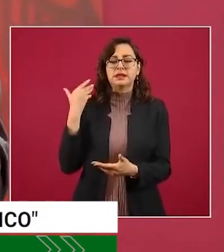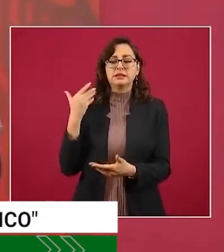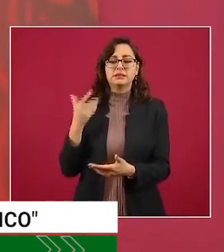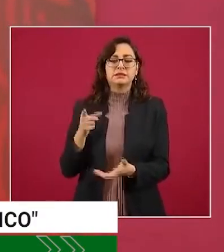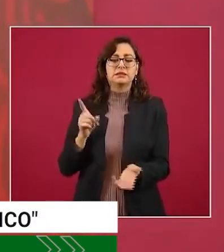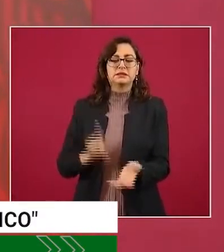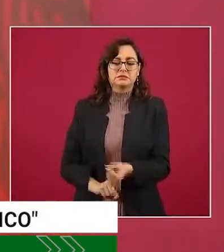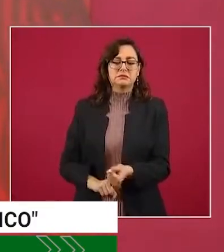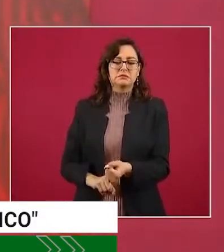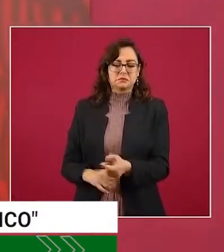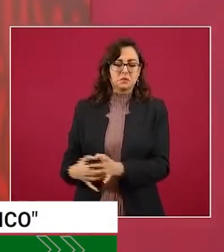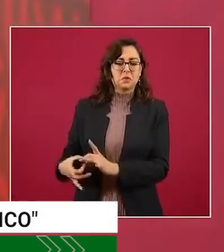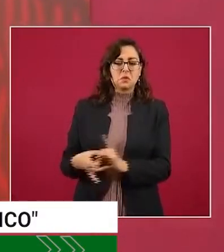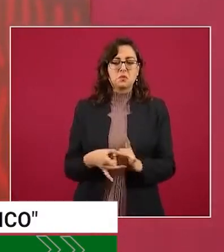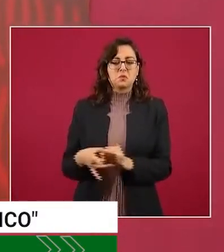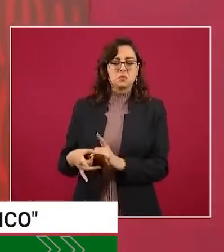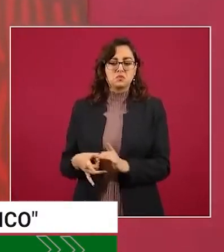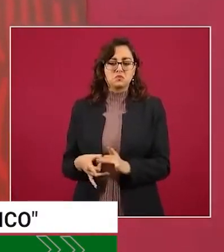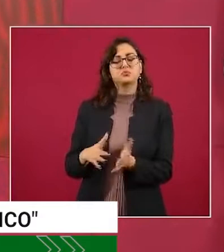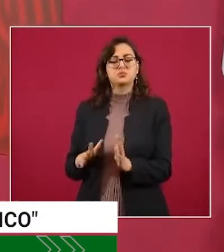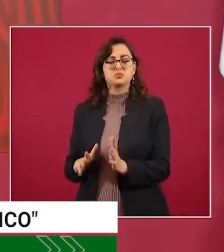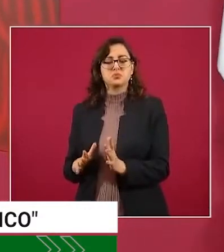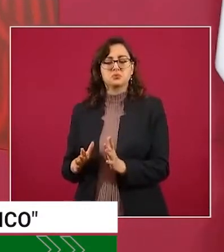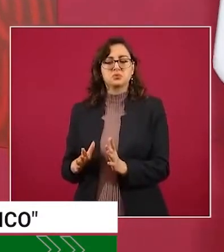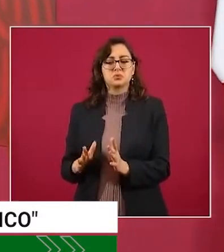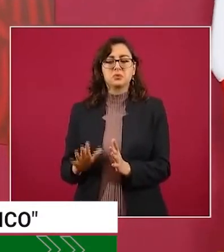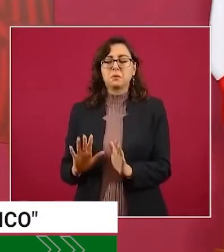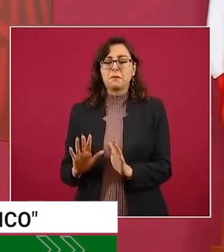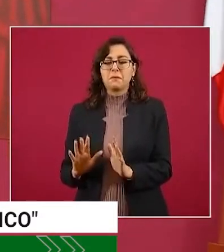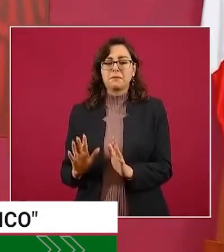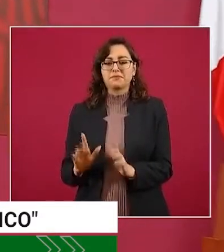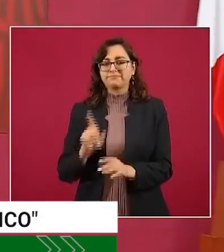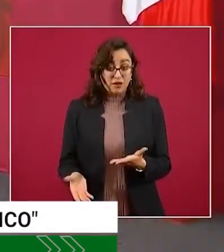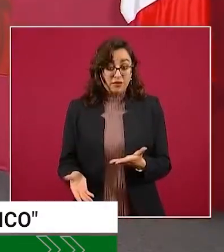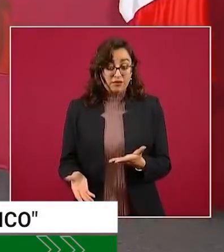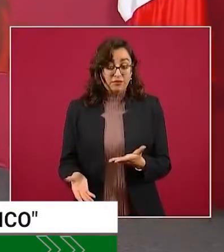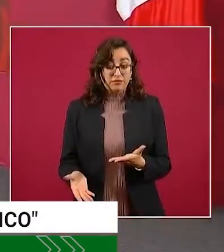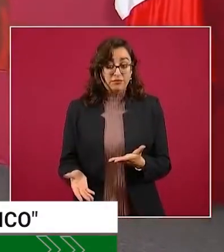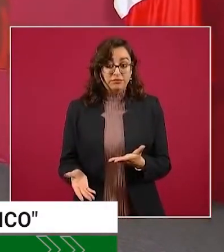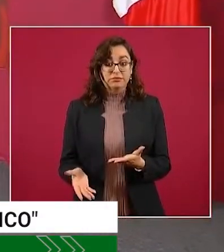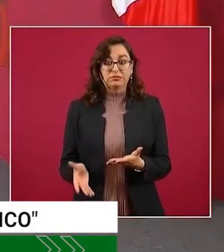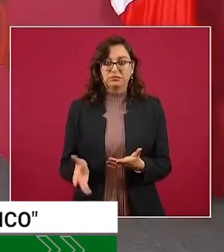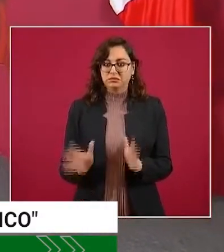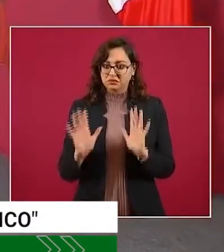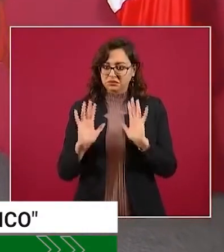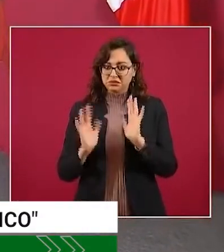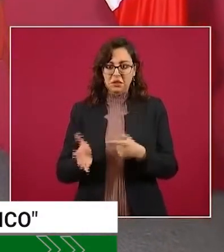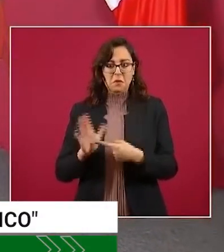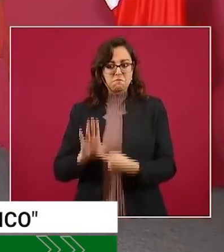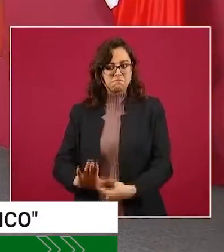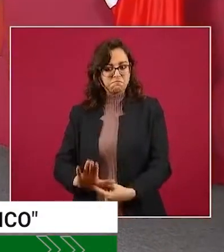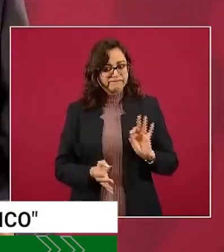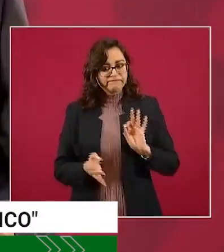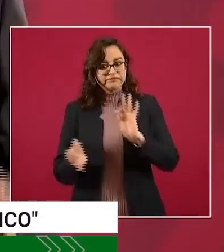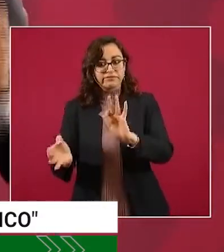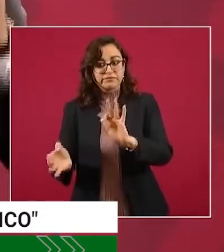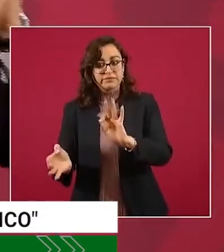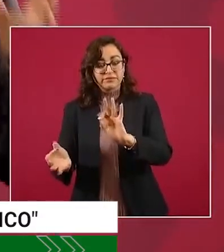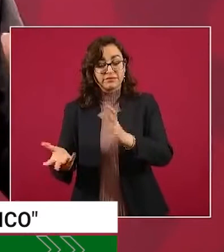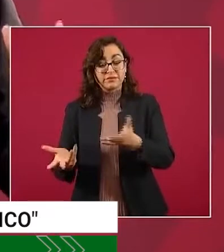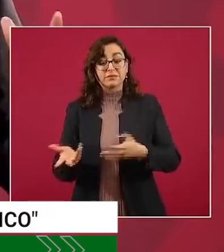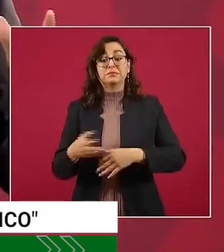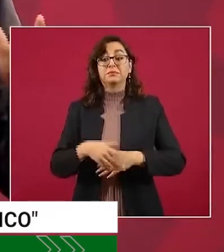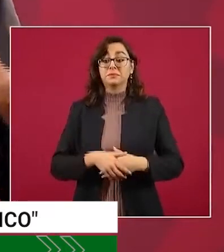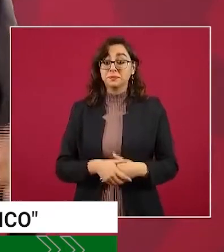alianza, de hecho, pero ahora es legal, formal. Entonces